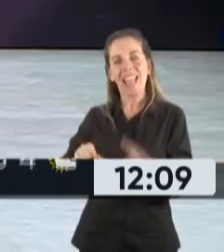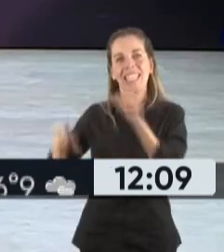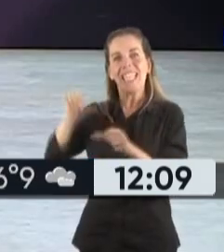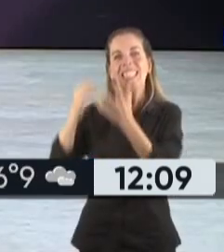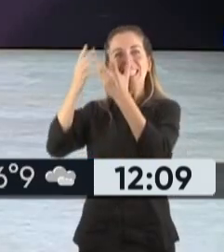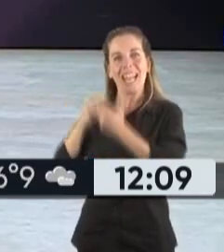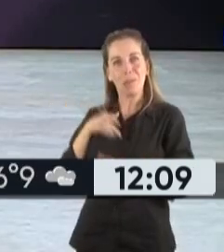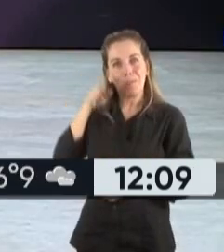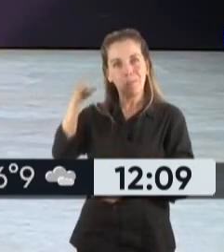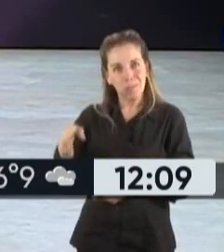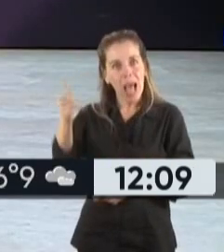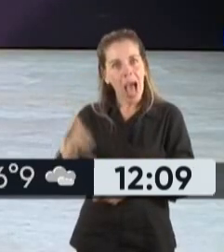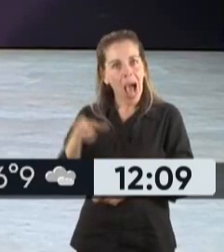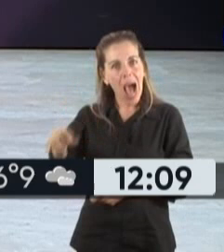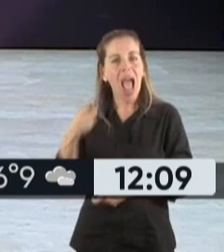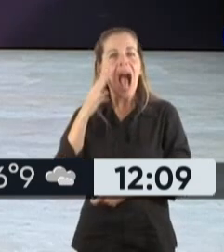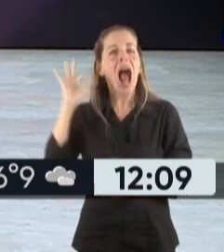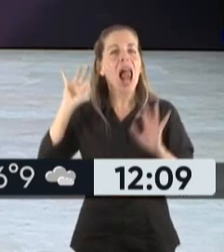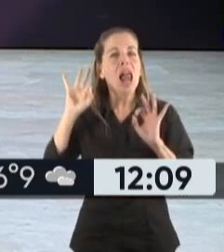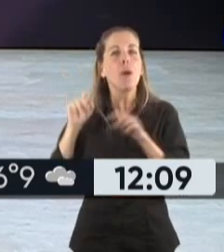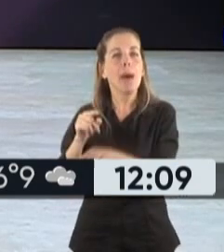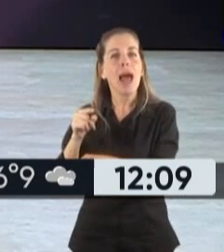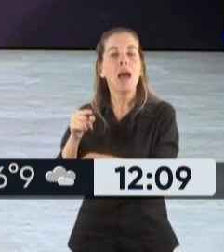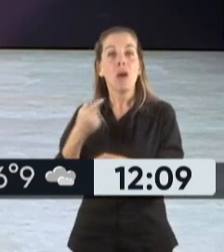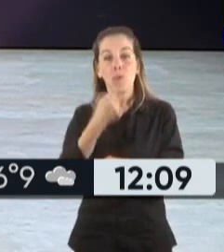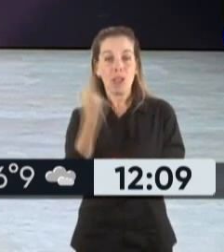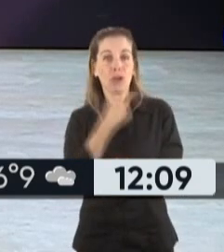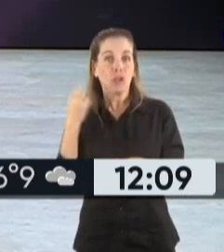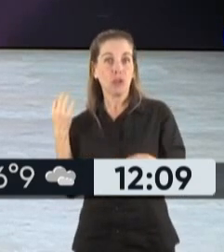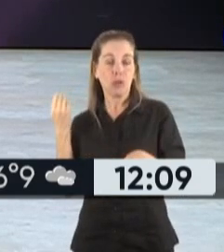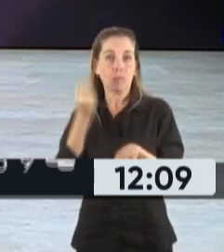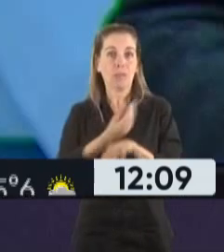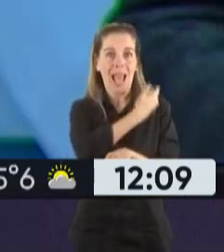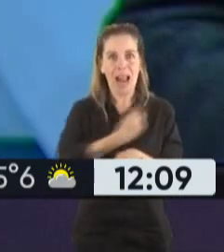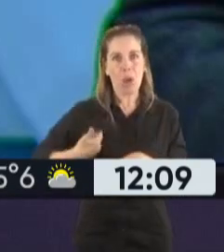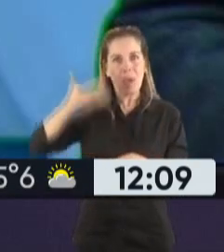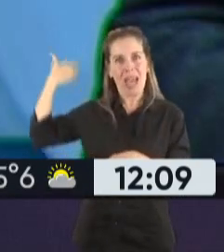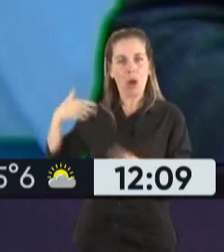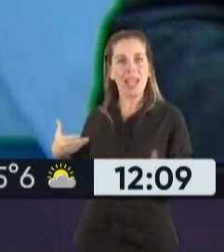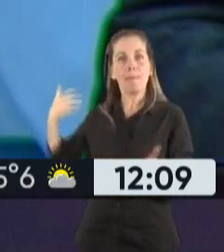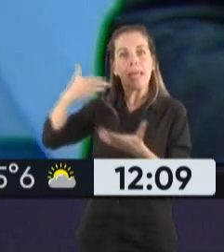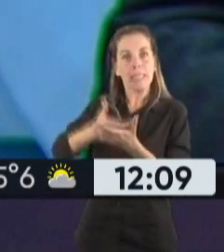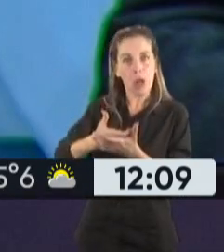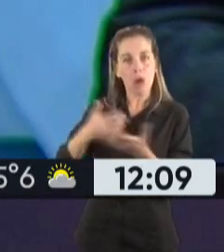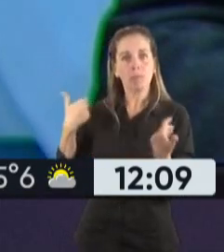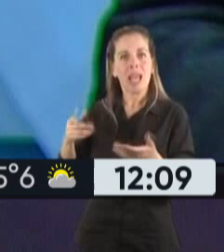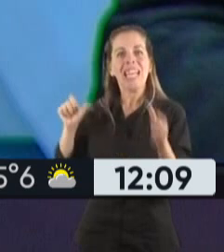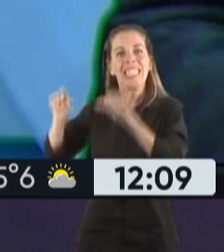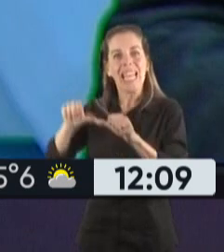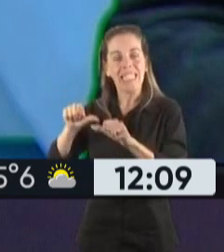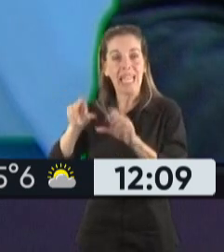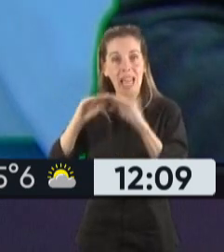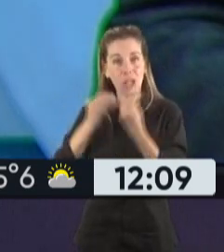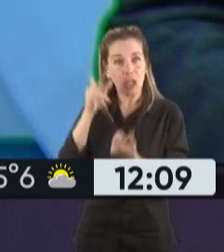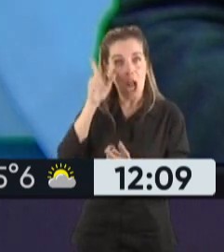y hay un dato a observar. Cuando nosotros llegamos al gobierno, la inversión en ciencia y tecnología, el 80%